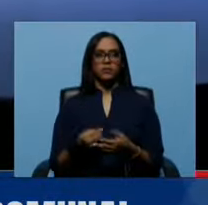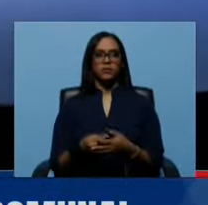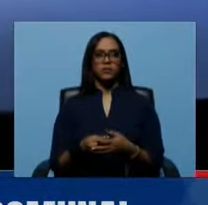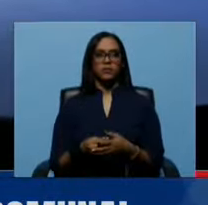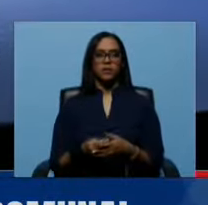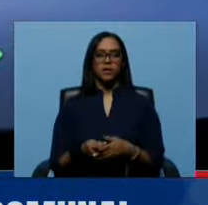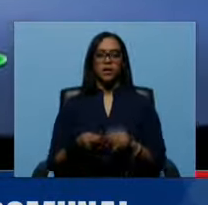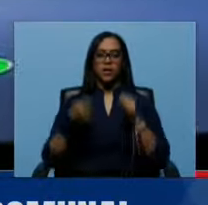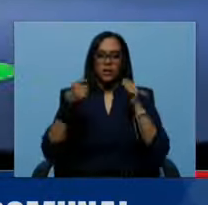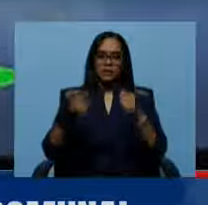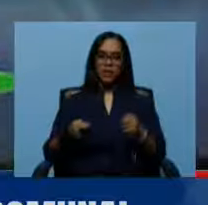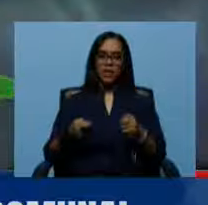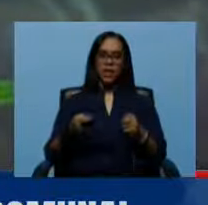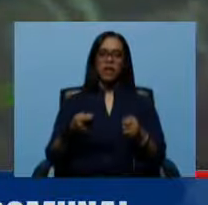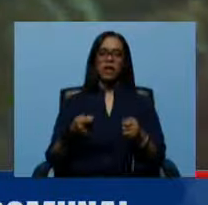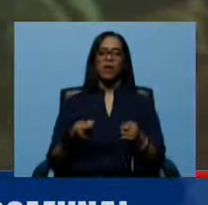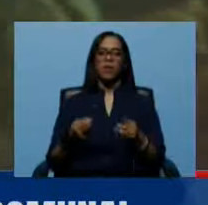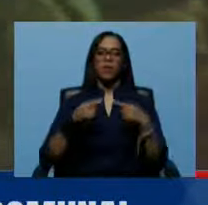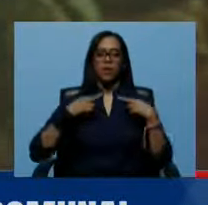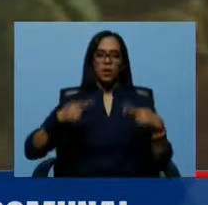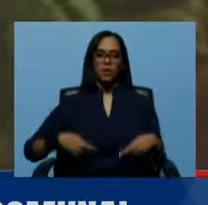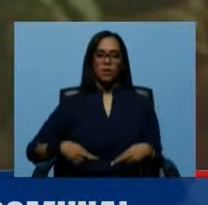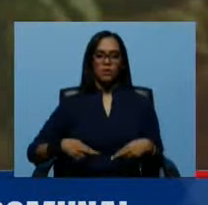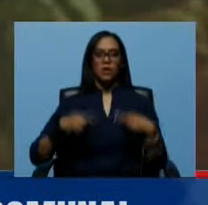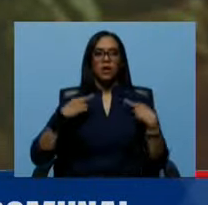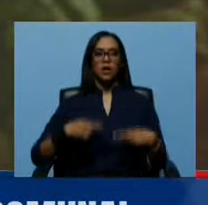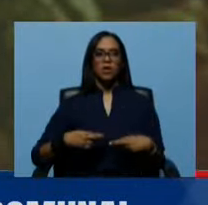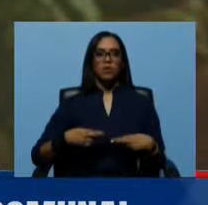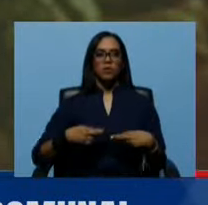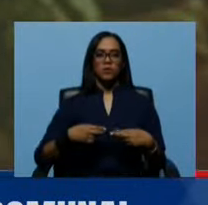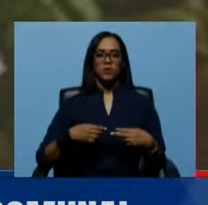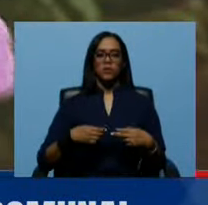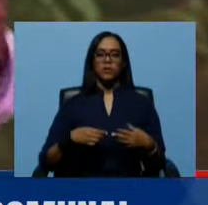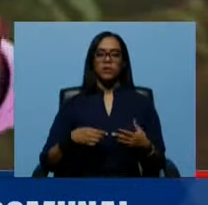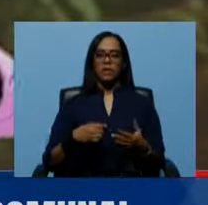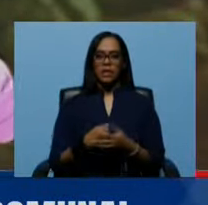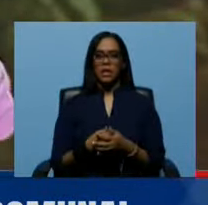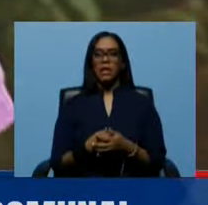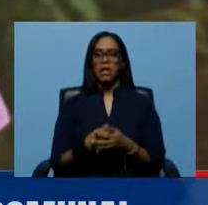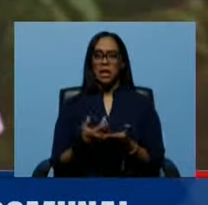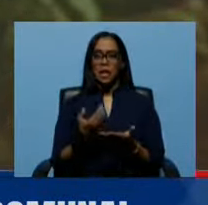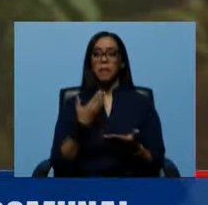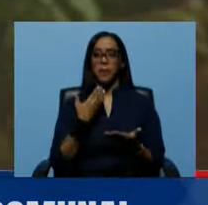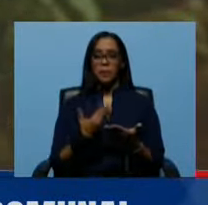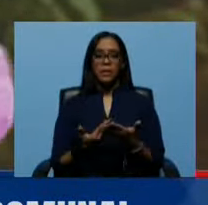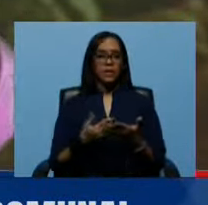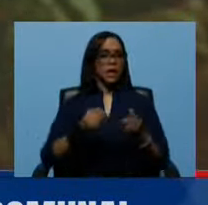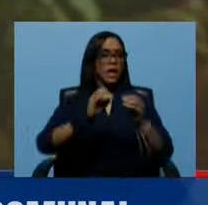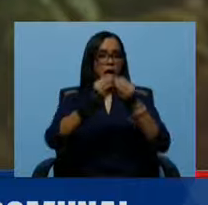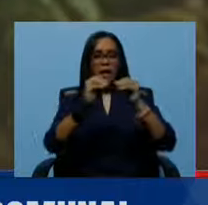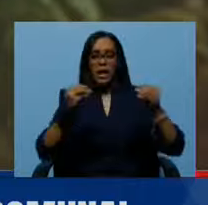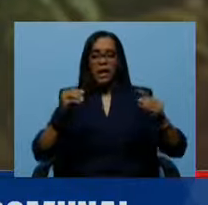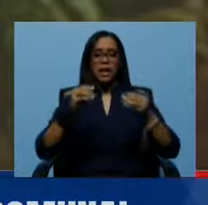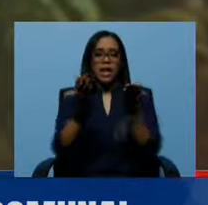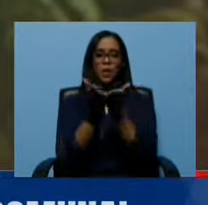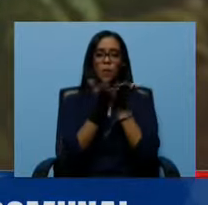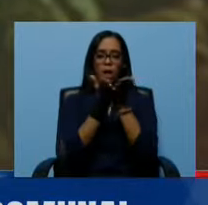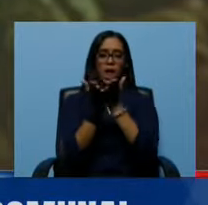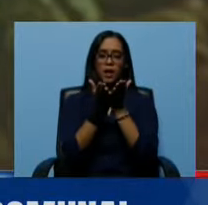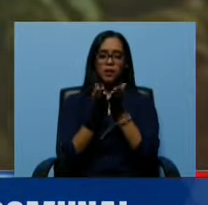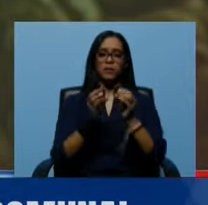entrega un recurso y el recurso le rinde para arreglar la escuela, para arreglar el ambulatorio,